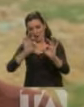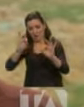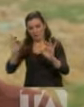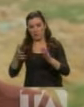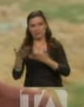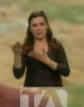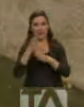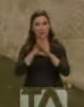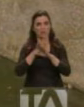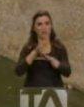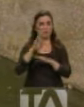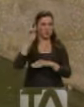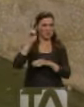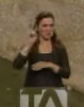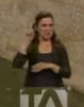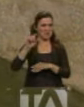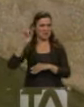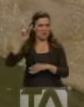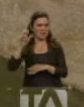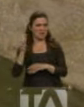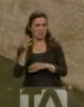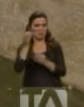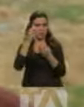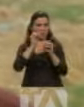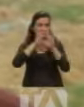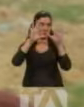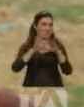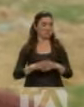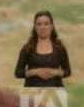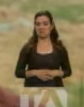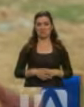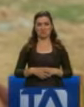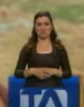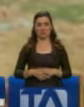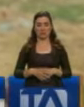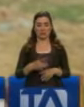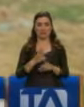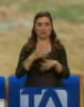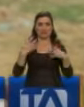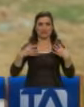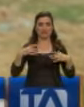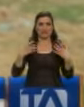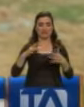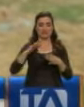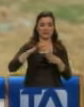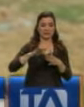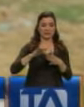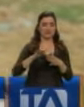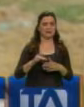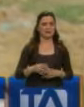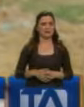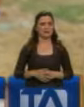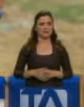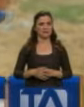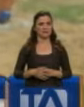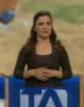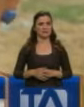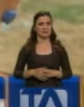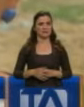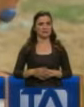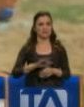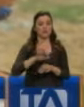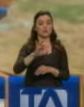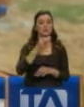escuchado hablar del Zika, pero confiesa que no tiene mucha información. Eso es peligroso, ¿no? Ah, claro. ¿Sabe cómo se contagia de